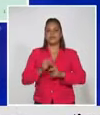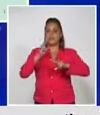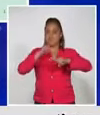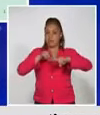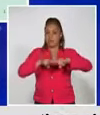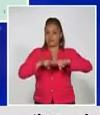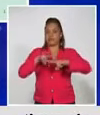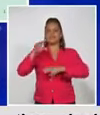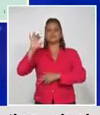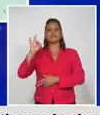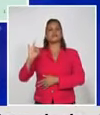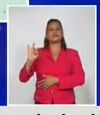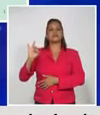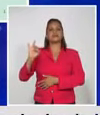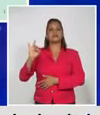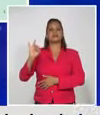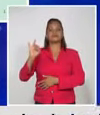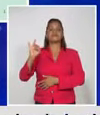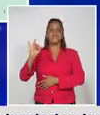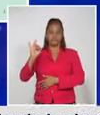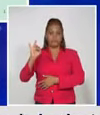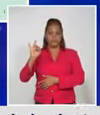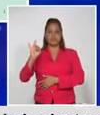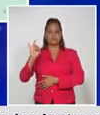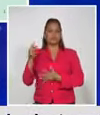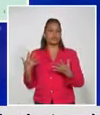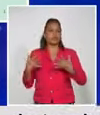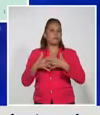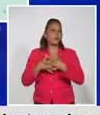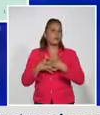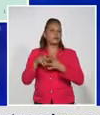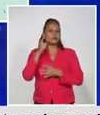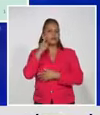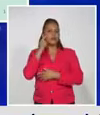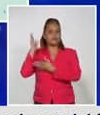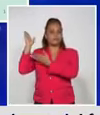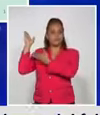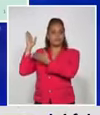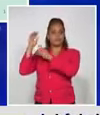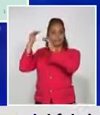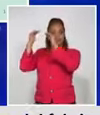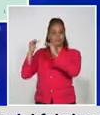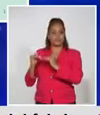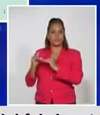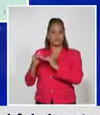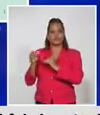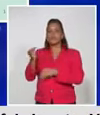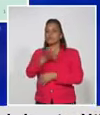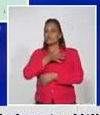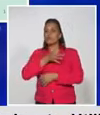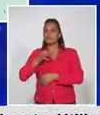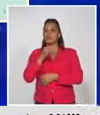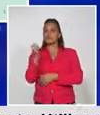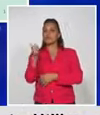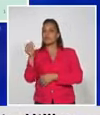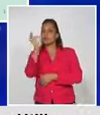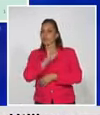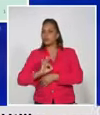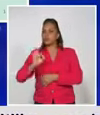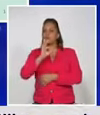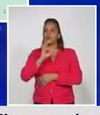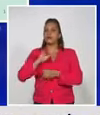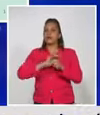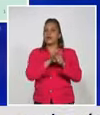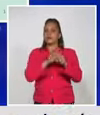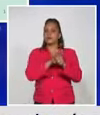7, que se corresponden, como pueden ver ahí, con los municipios 10 de octubre, Arroyo